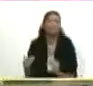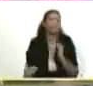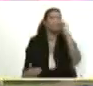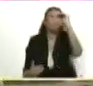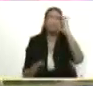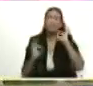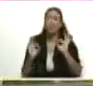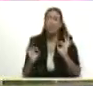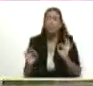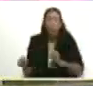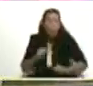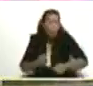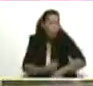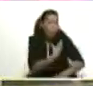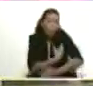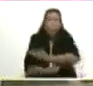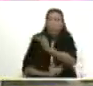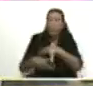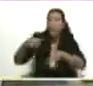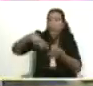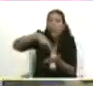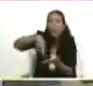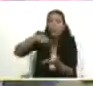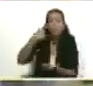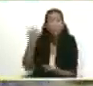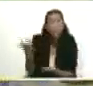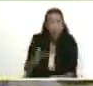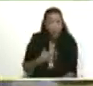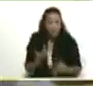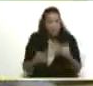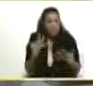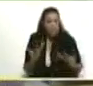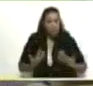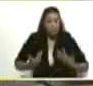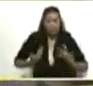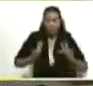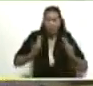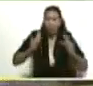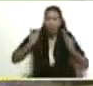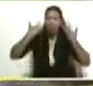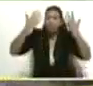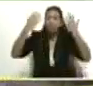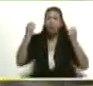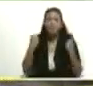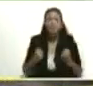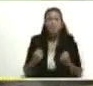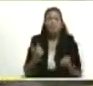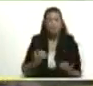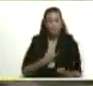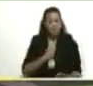ser los que muevan a los niños, a las niñas, a la juventud, los que muevan la identidad.